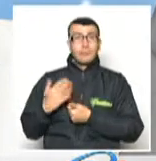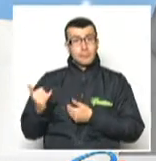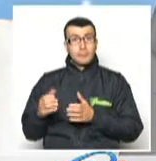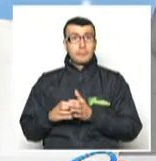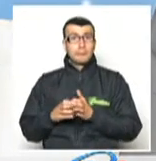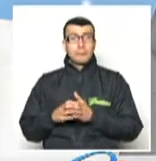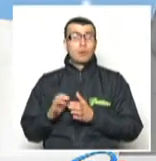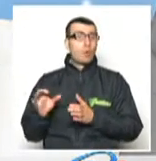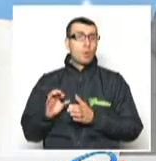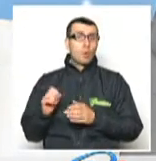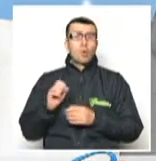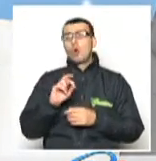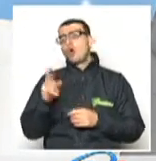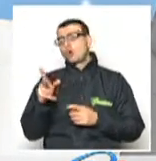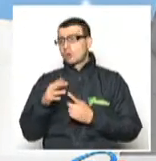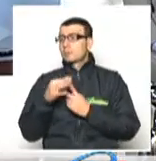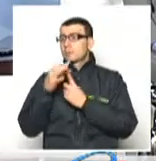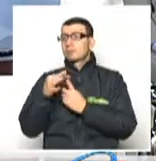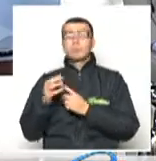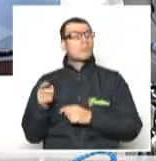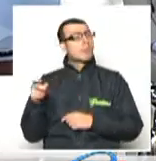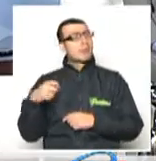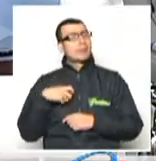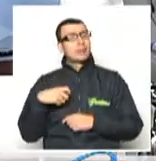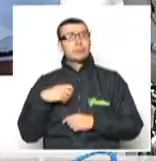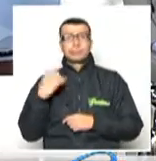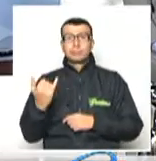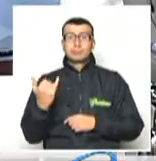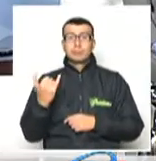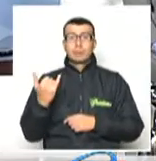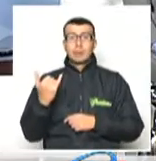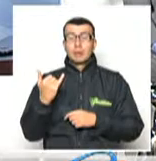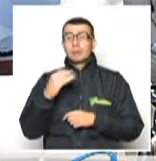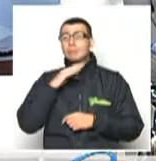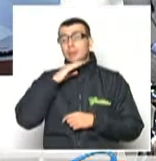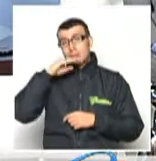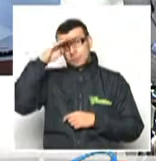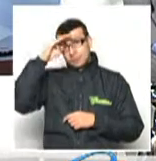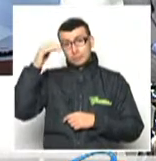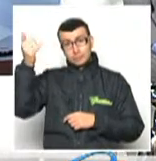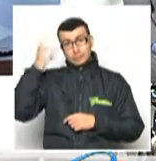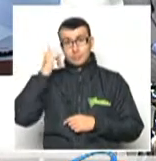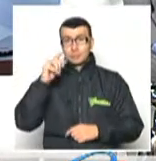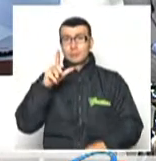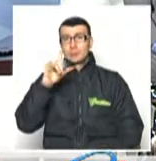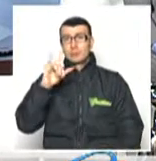o a las de los otros especialistas. Tenemos en Medellín comunicación con Liliana. Adelante con su pregunta.